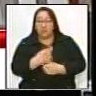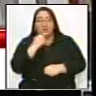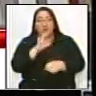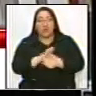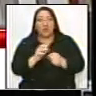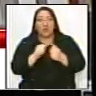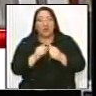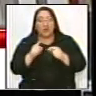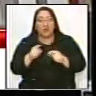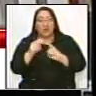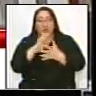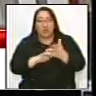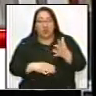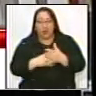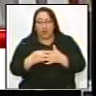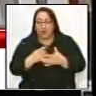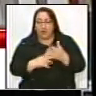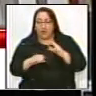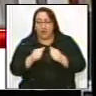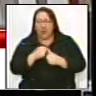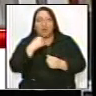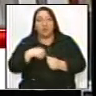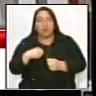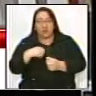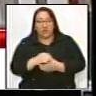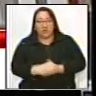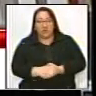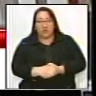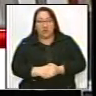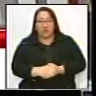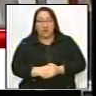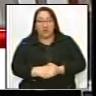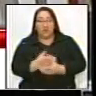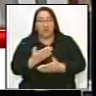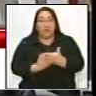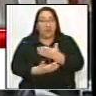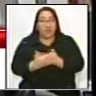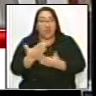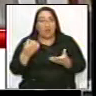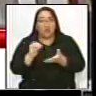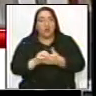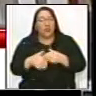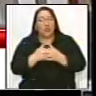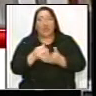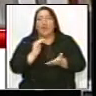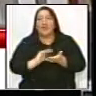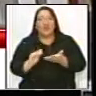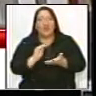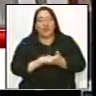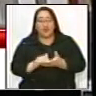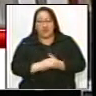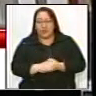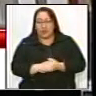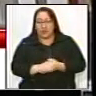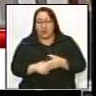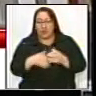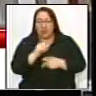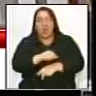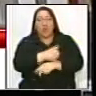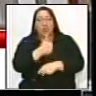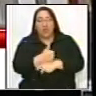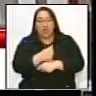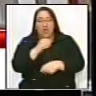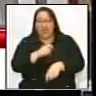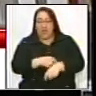estos cronogramas, que la municipalidad tramite todos los permisos a las autoridades en